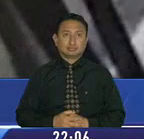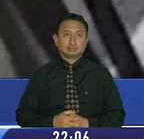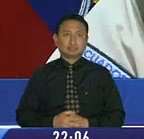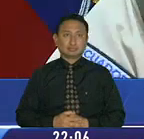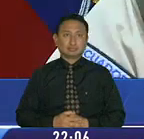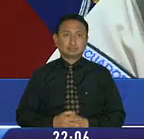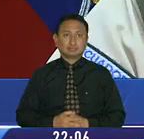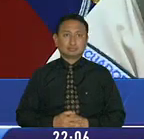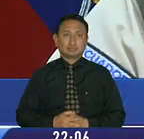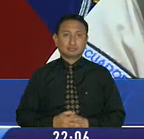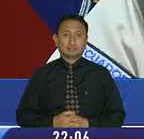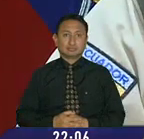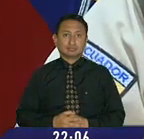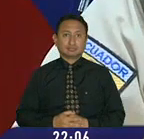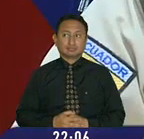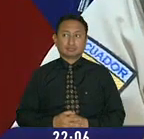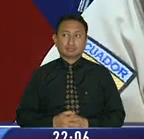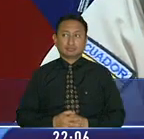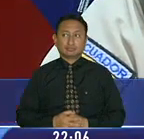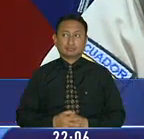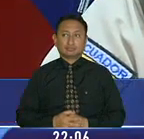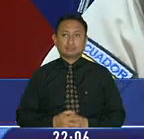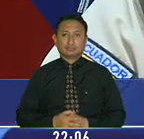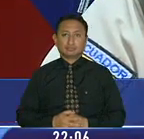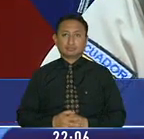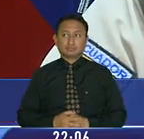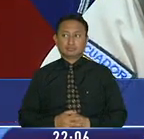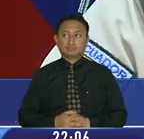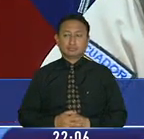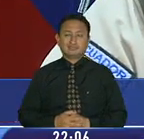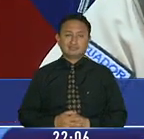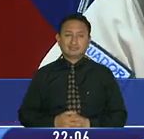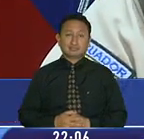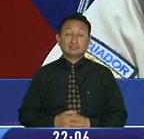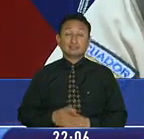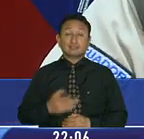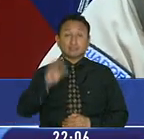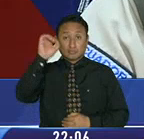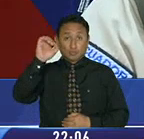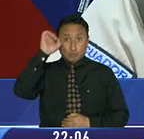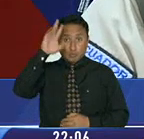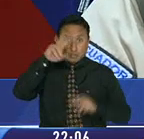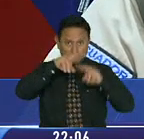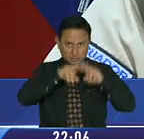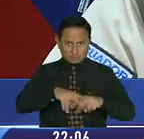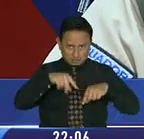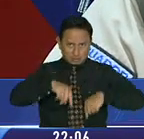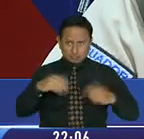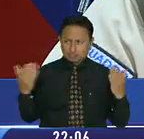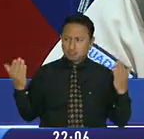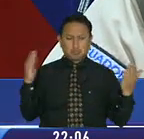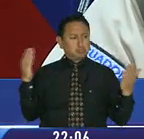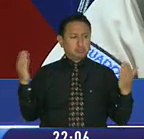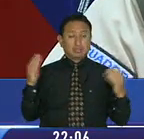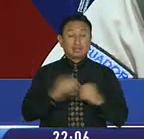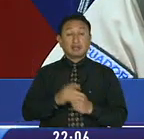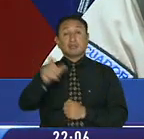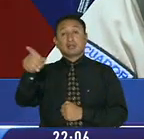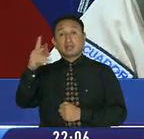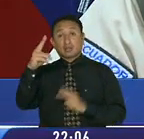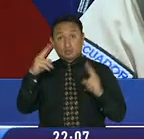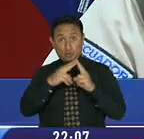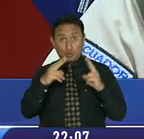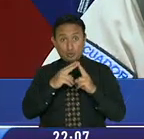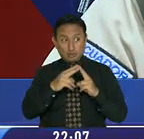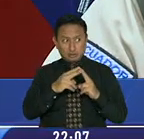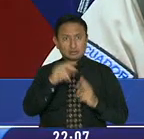atrás. Revisamos el video y cotejando con la víctima, es quien les reconoce